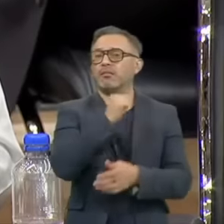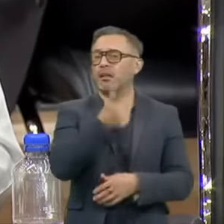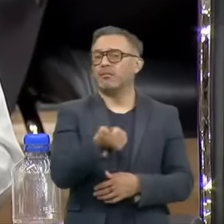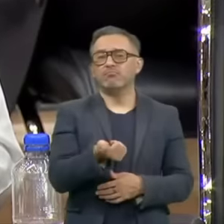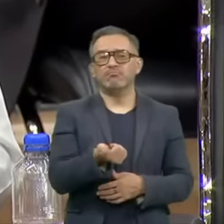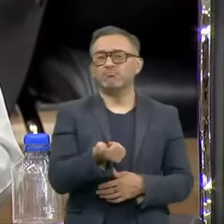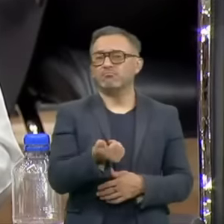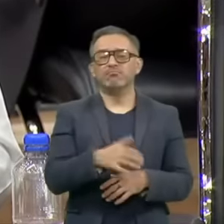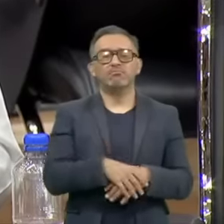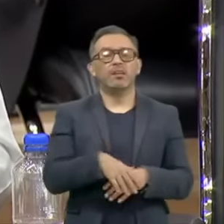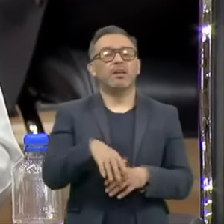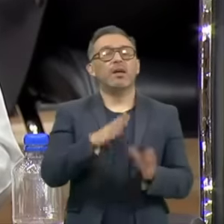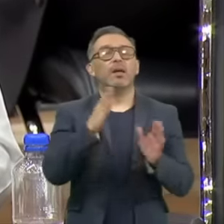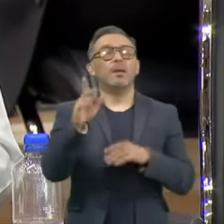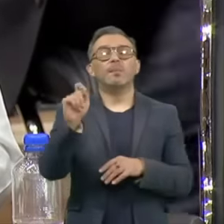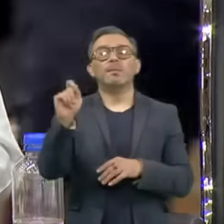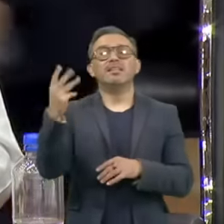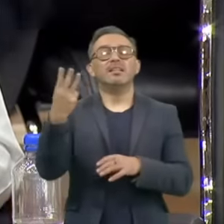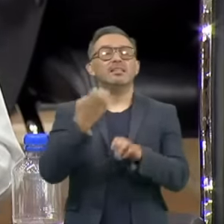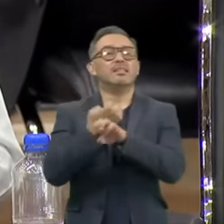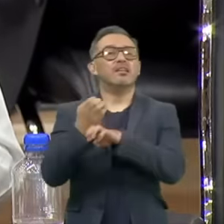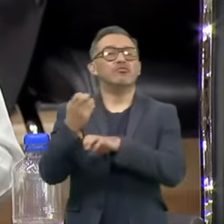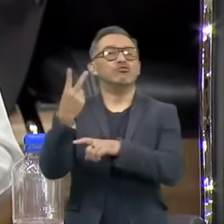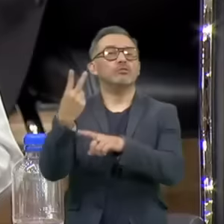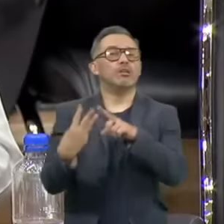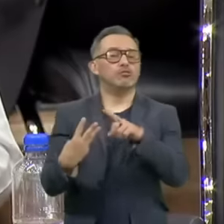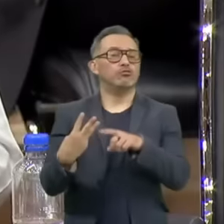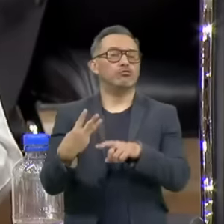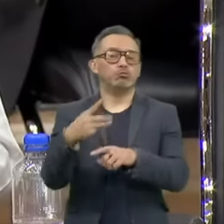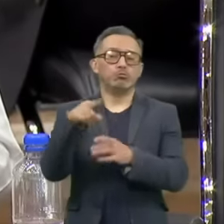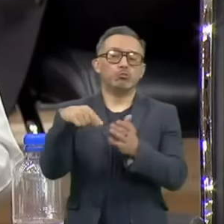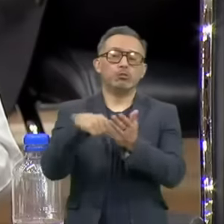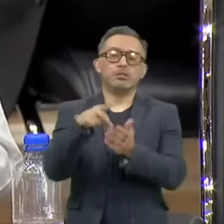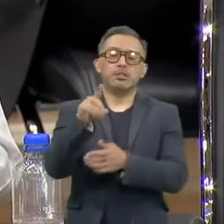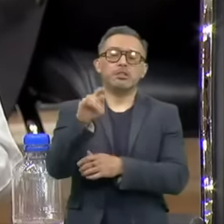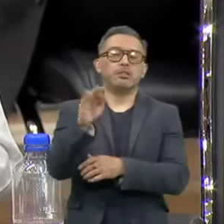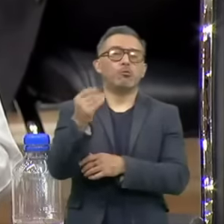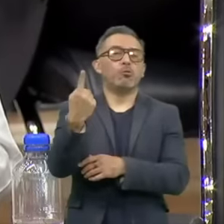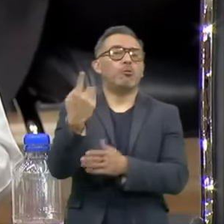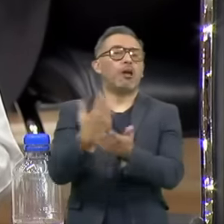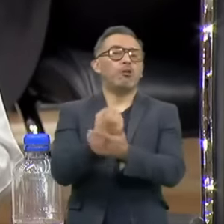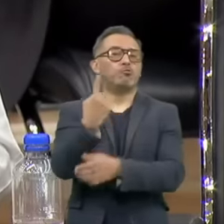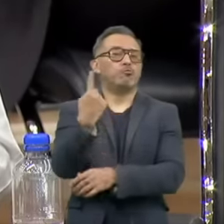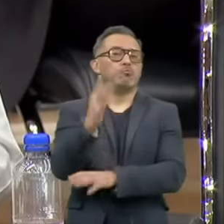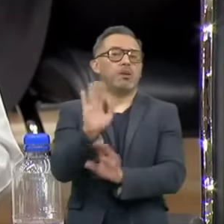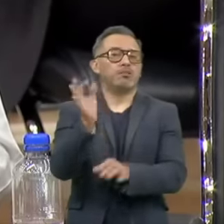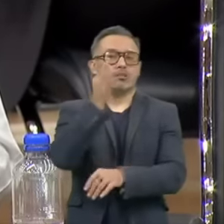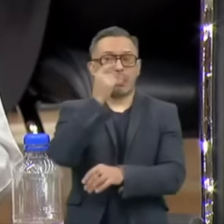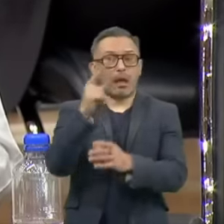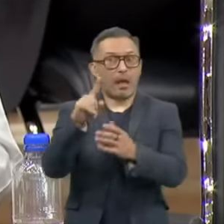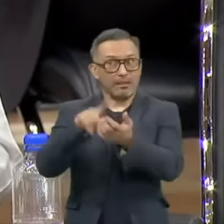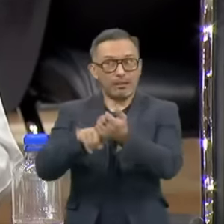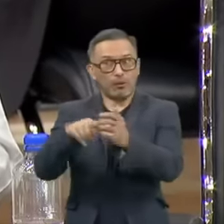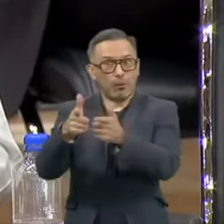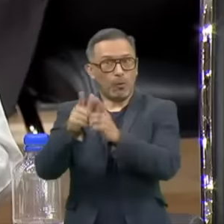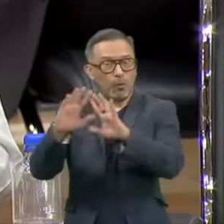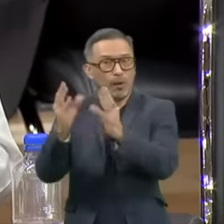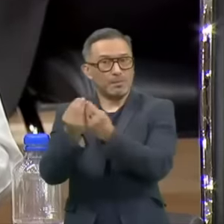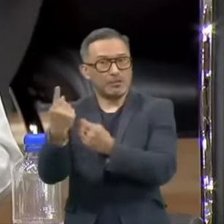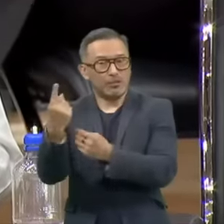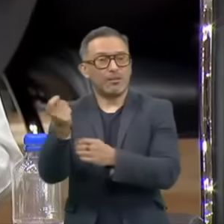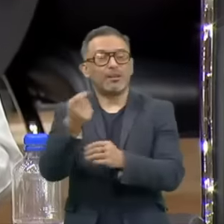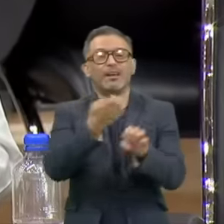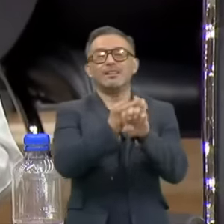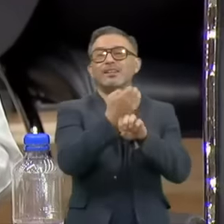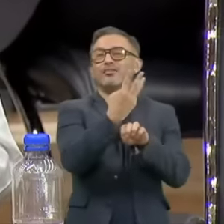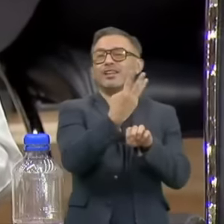En 23 estados, 2/3 solo ganó un distrito, a pesar de su coalición. En 4 estados solo ganaron